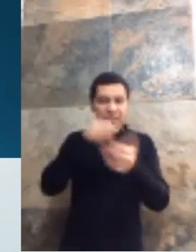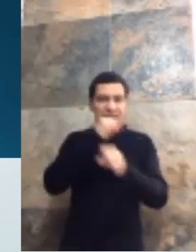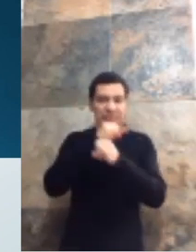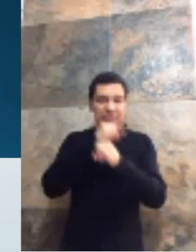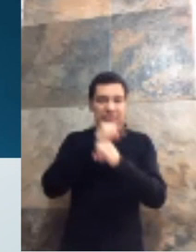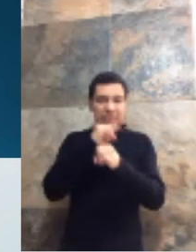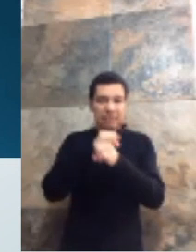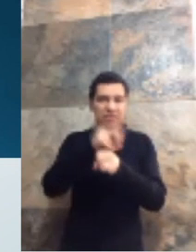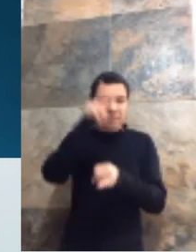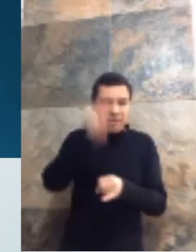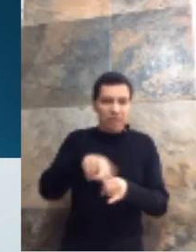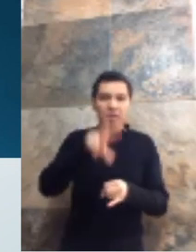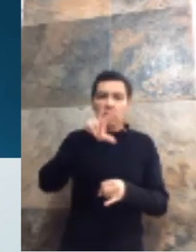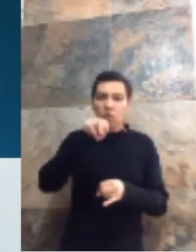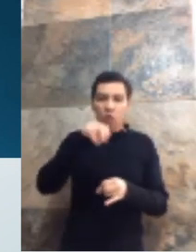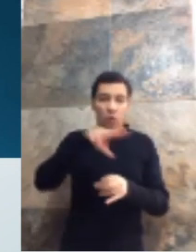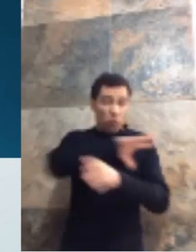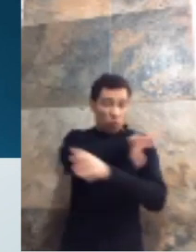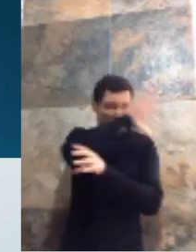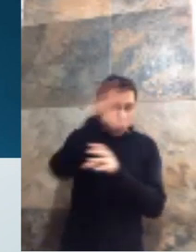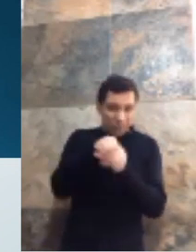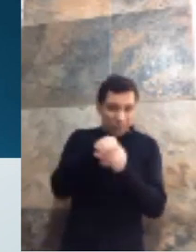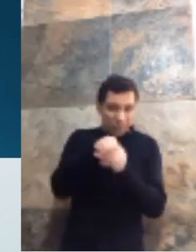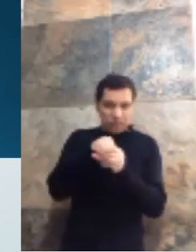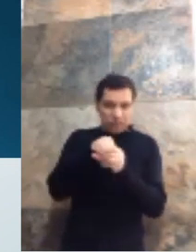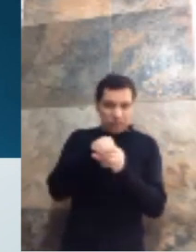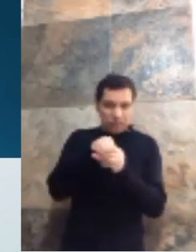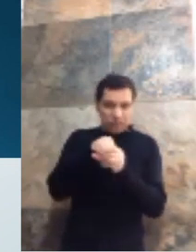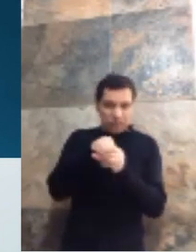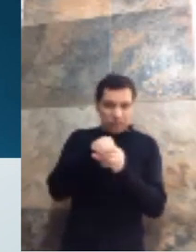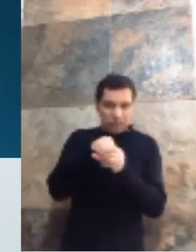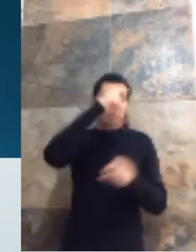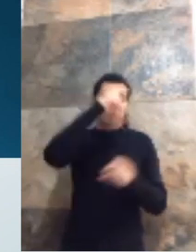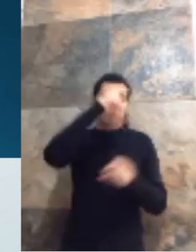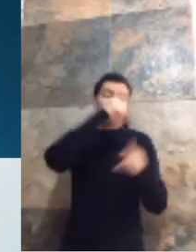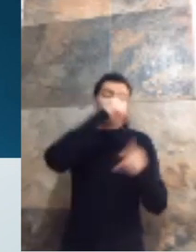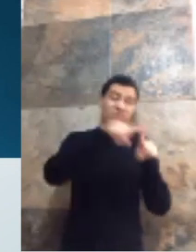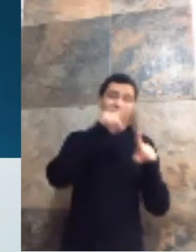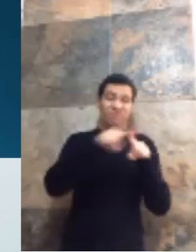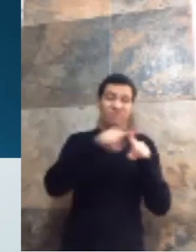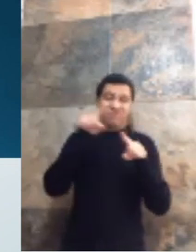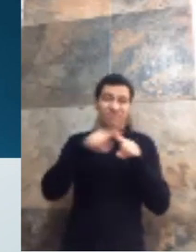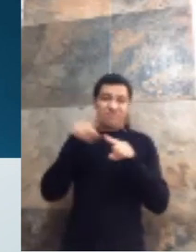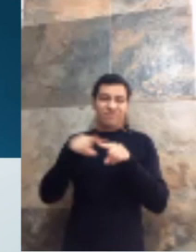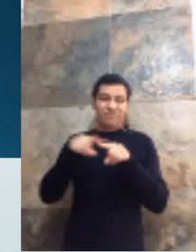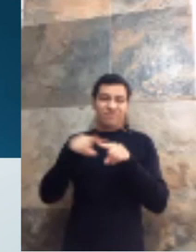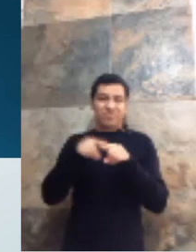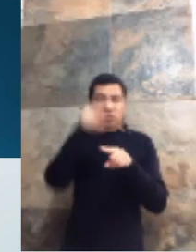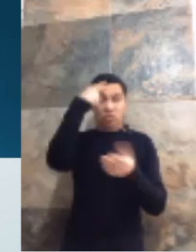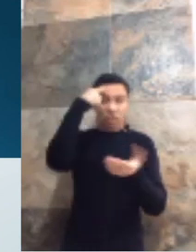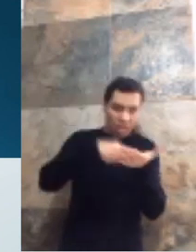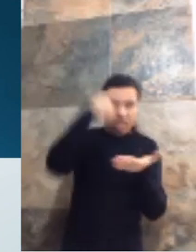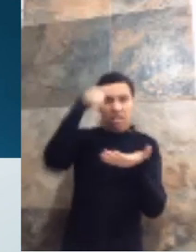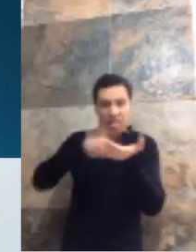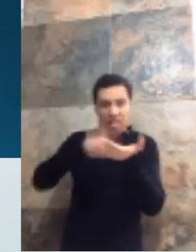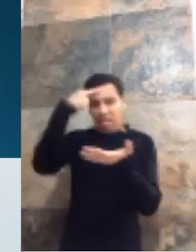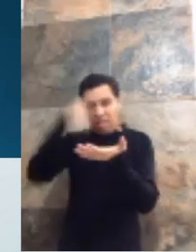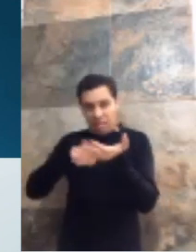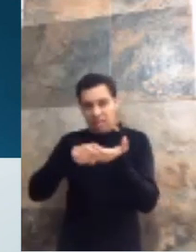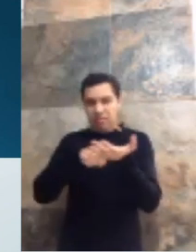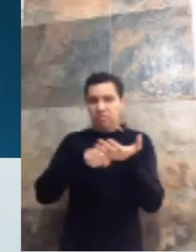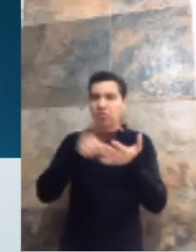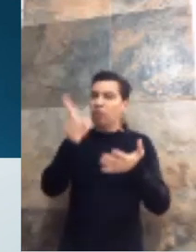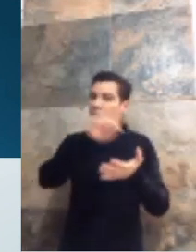va a haber muchas opiniones al respecto de qué porcentaje, pero hay una gran cantidad de información en Internet que es verdadera